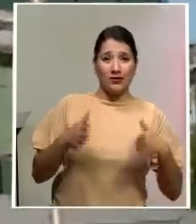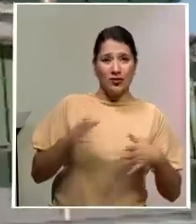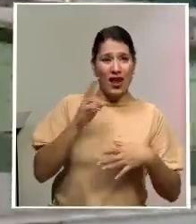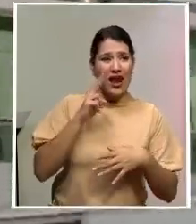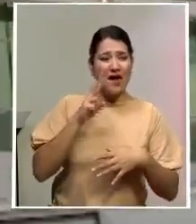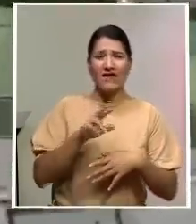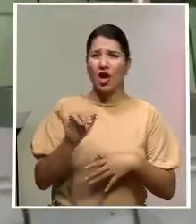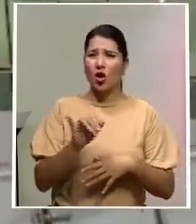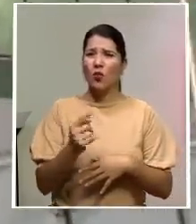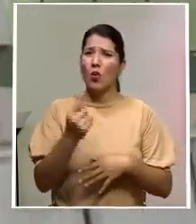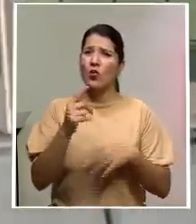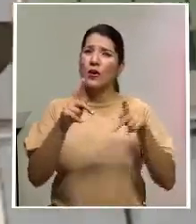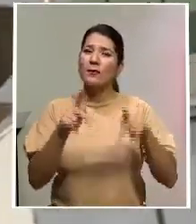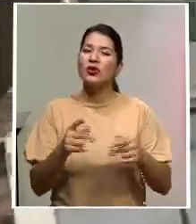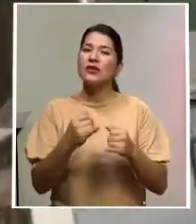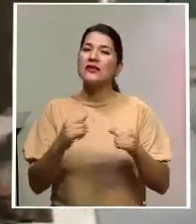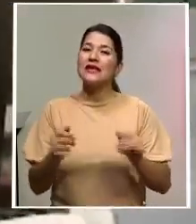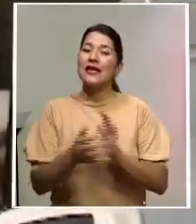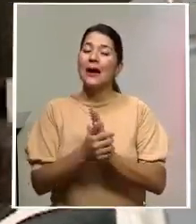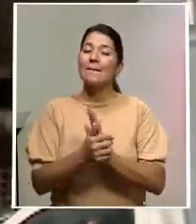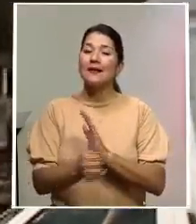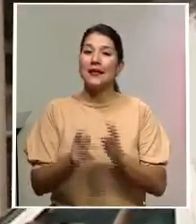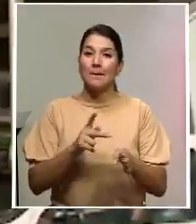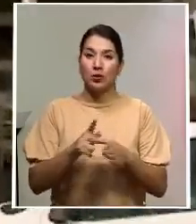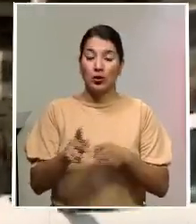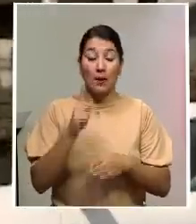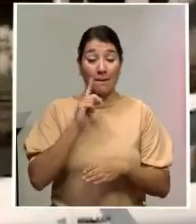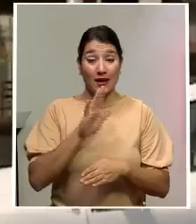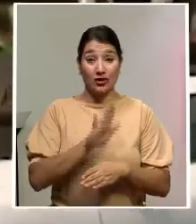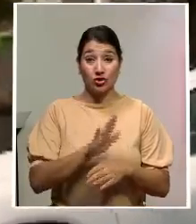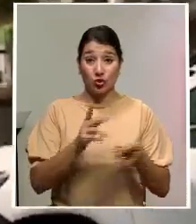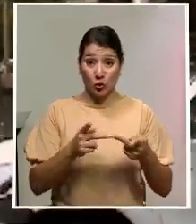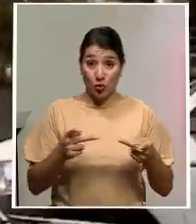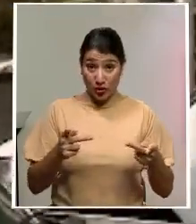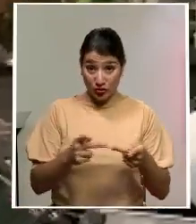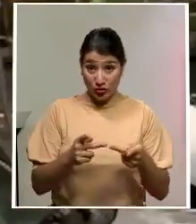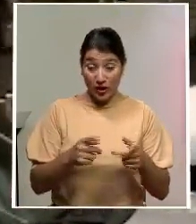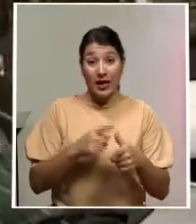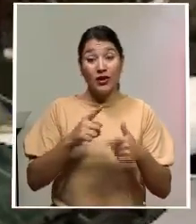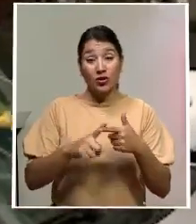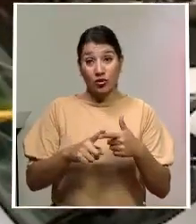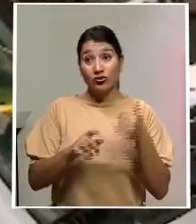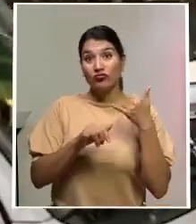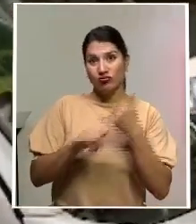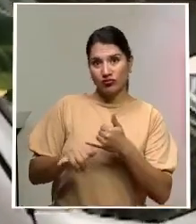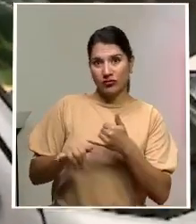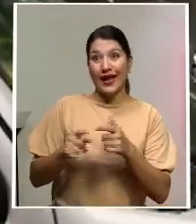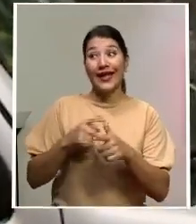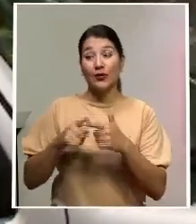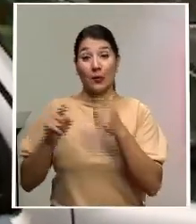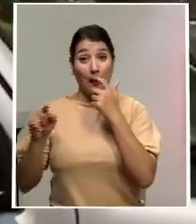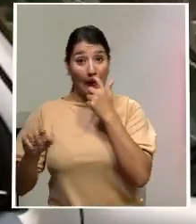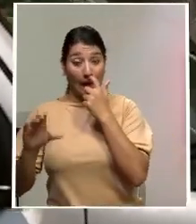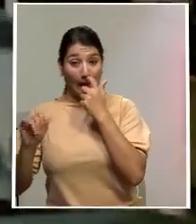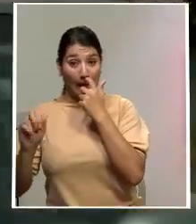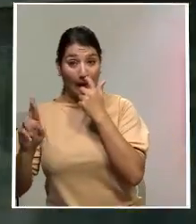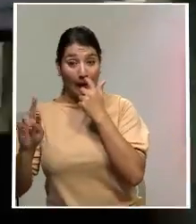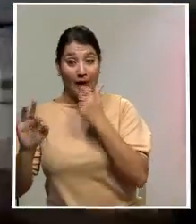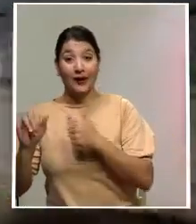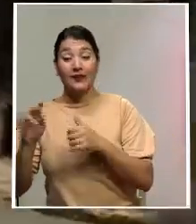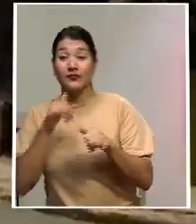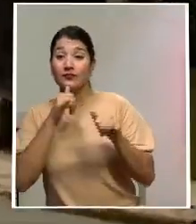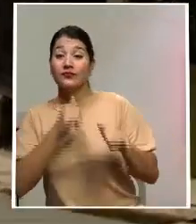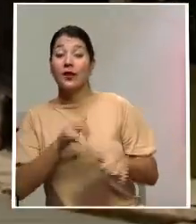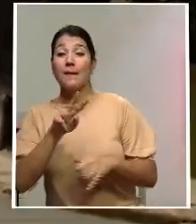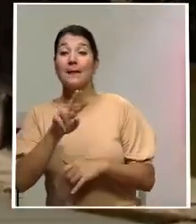sin capacidad profesional para el cargo que desempeña. Por esa razón, Cartín interpuso un recurso de amparo el 26 de marzo. De acuerdo con el